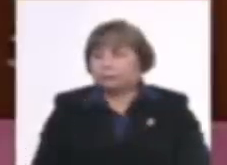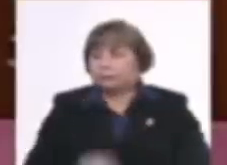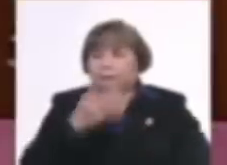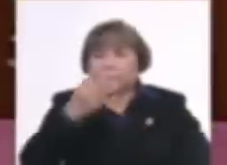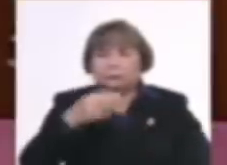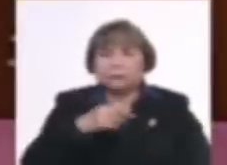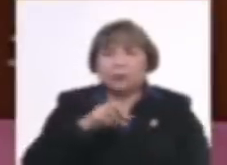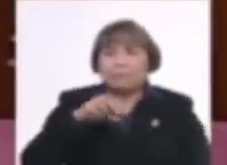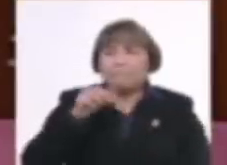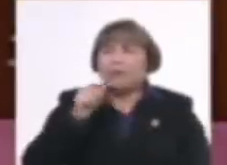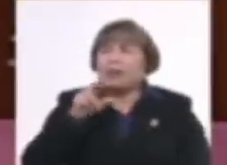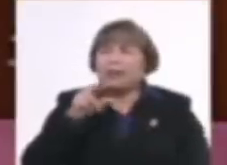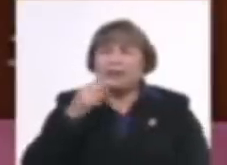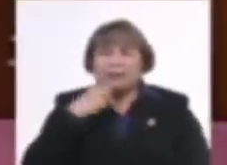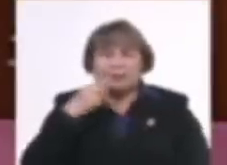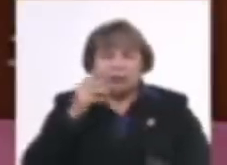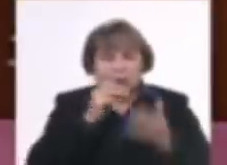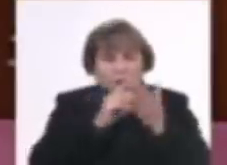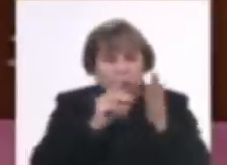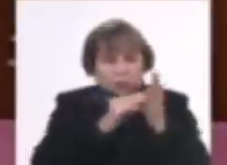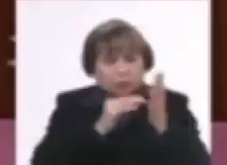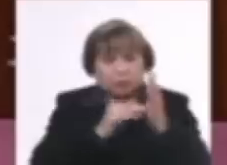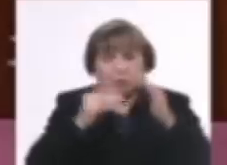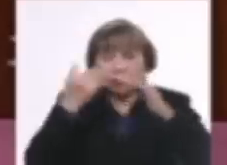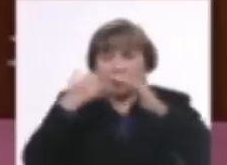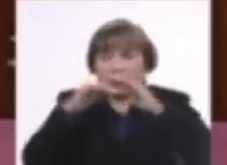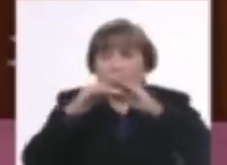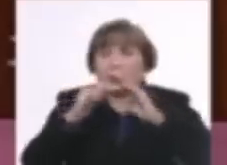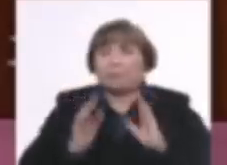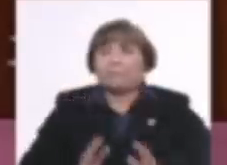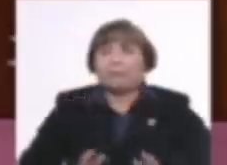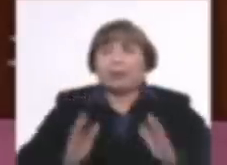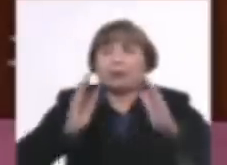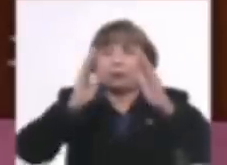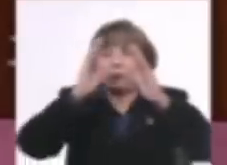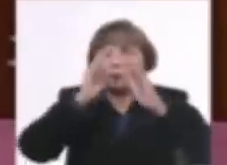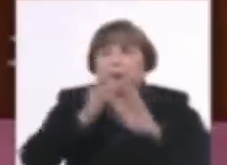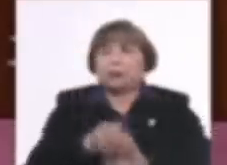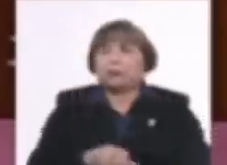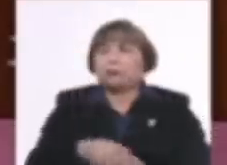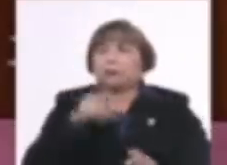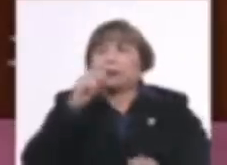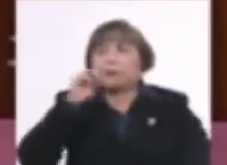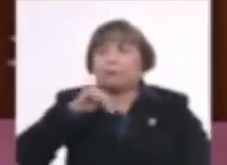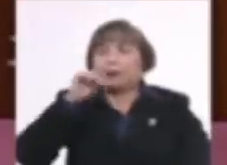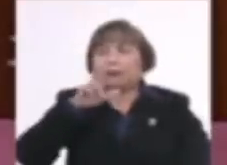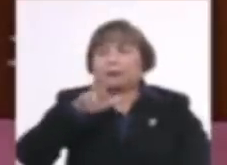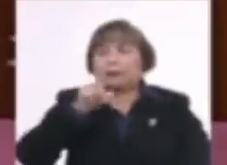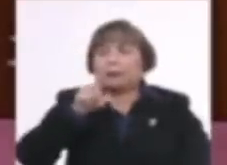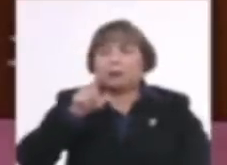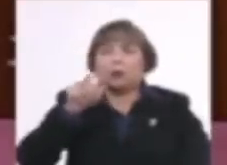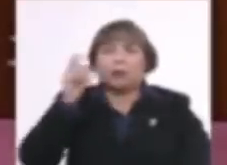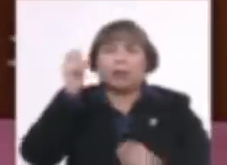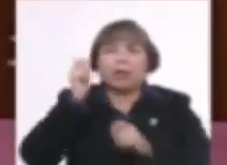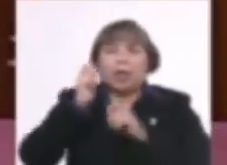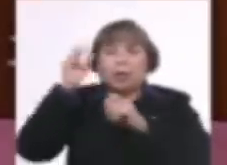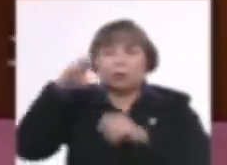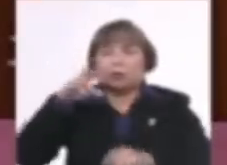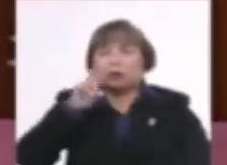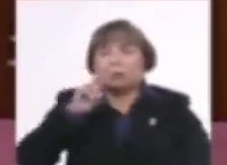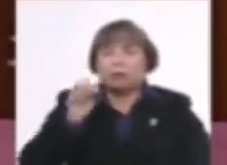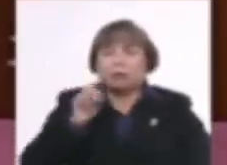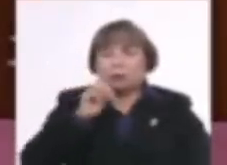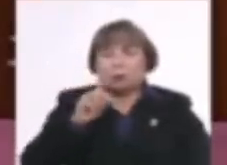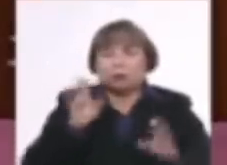Señorita Paredes, según el registro de ingreso de Palacio de Gobierno, el martes 31 de agosto del